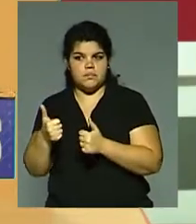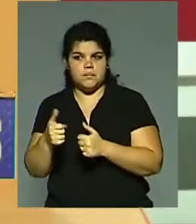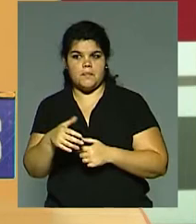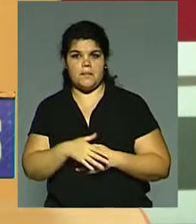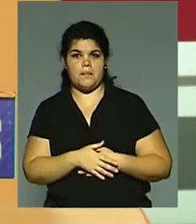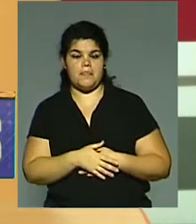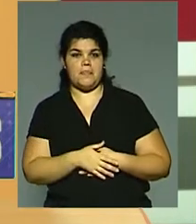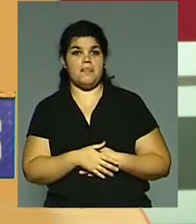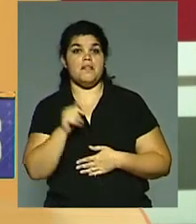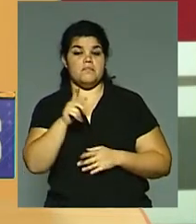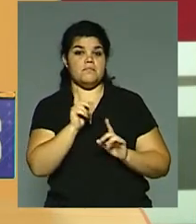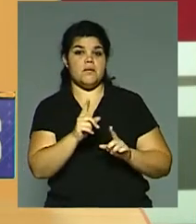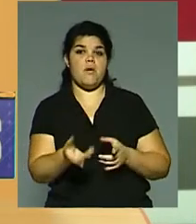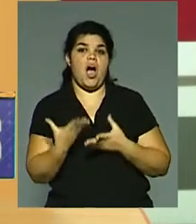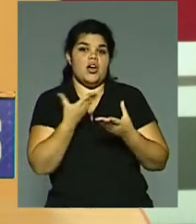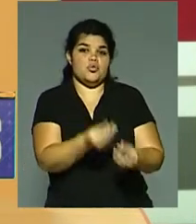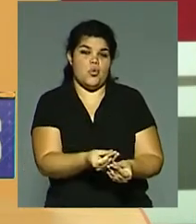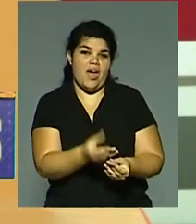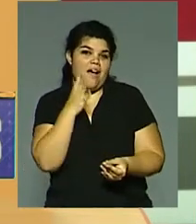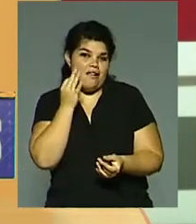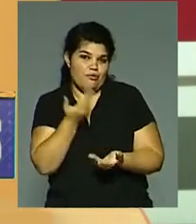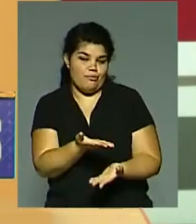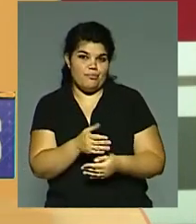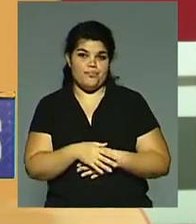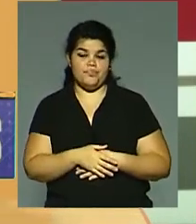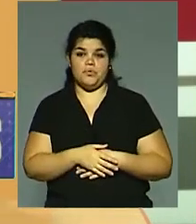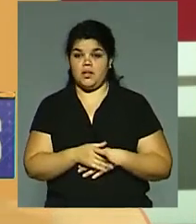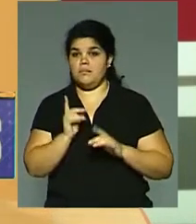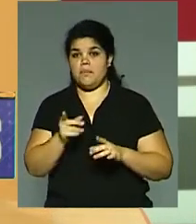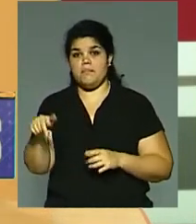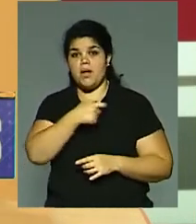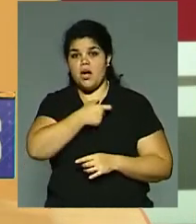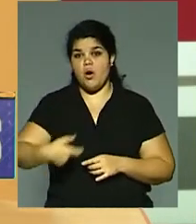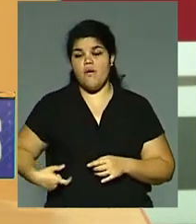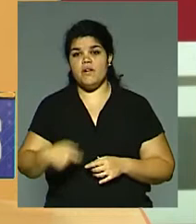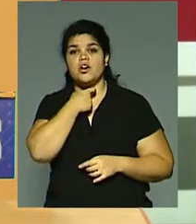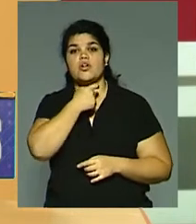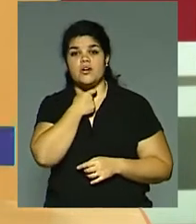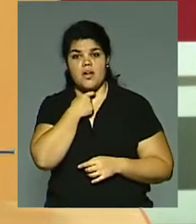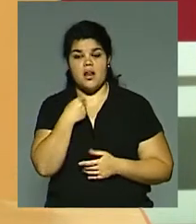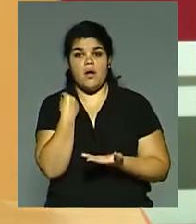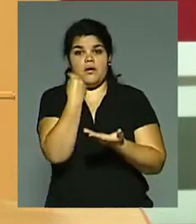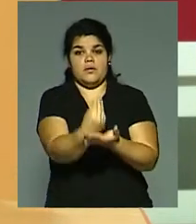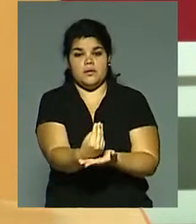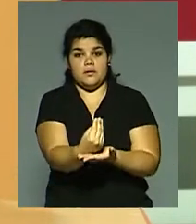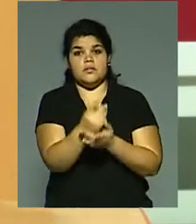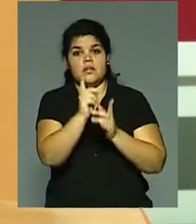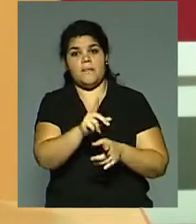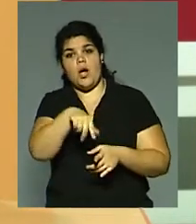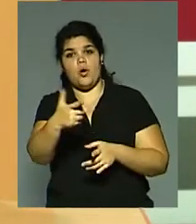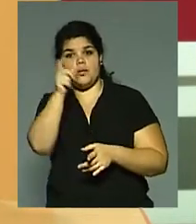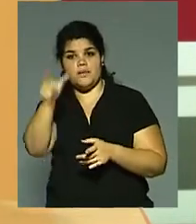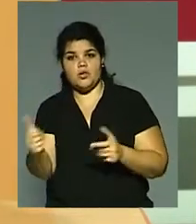llevarlo en la fórmula. Bueno, también el dato es que él quiere ir por la gobernación. Si decide ir o acompañar a otro